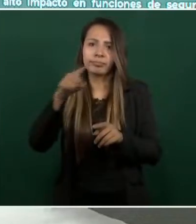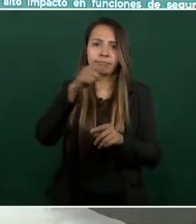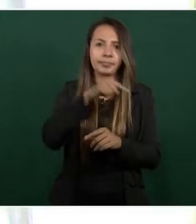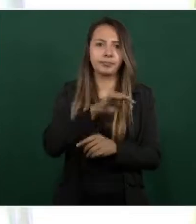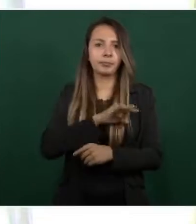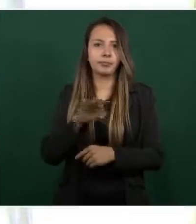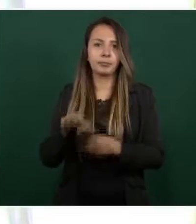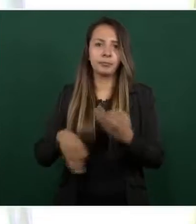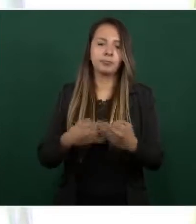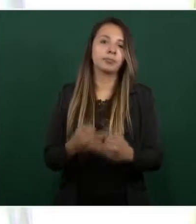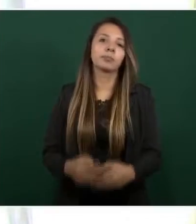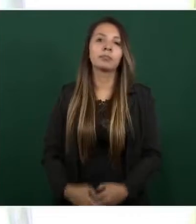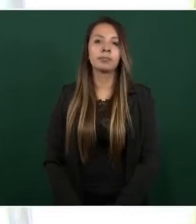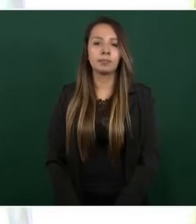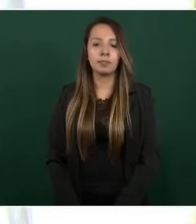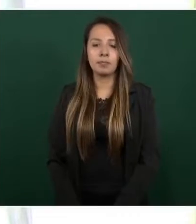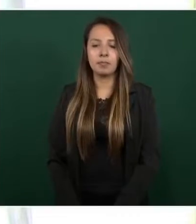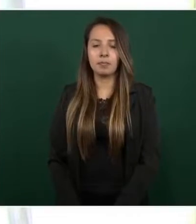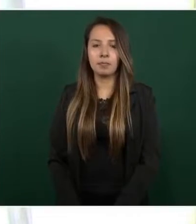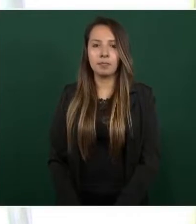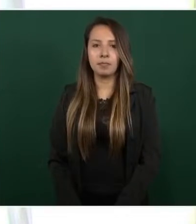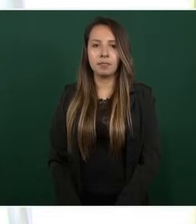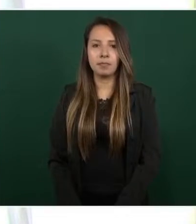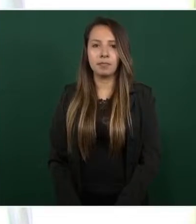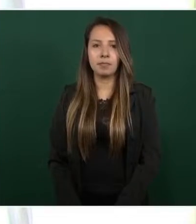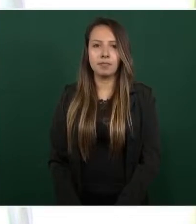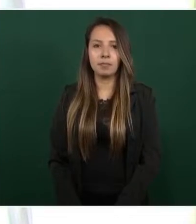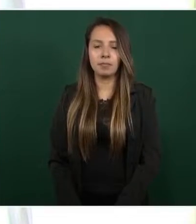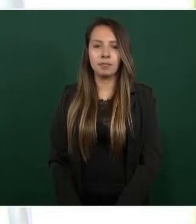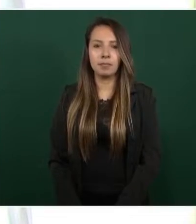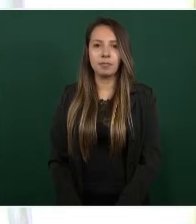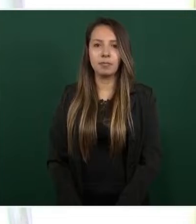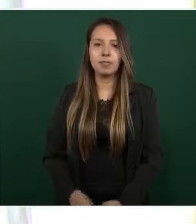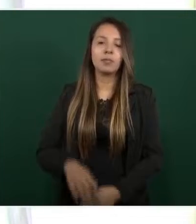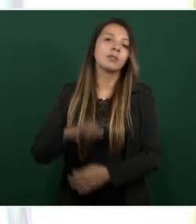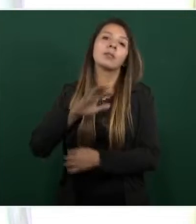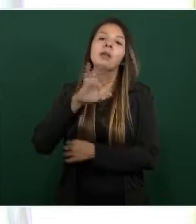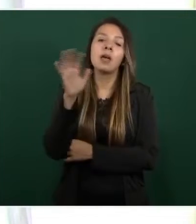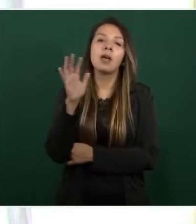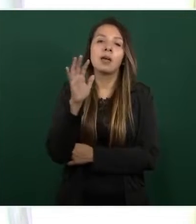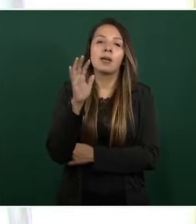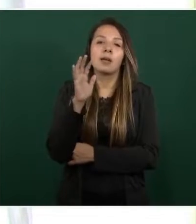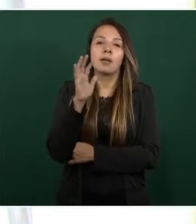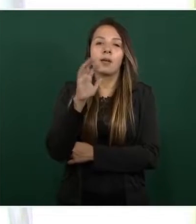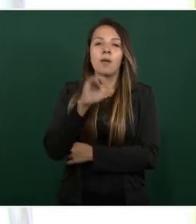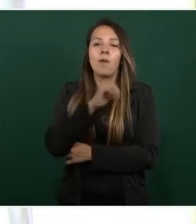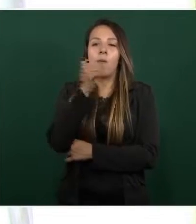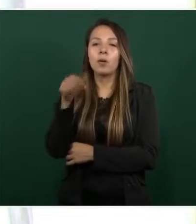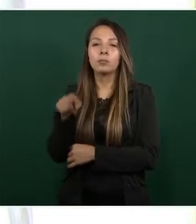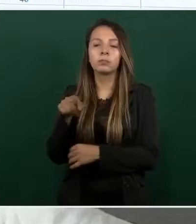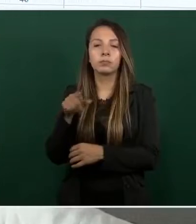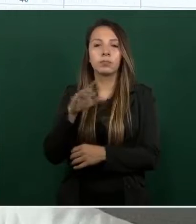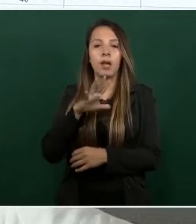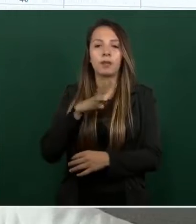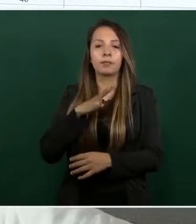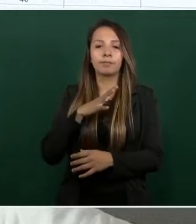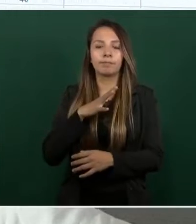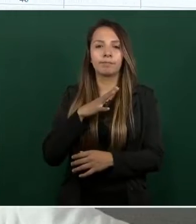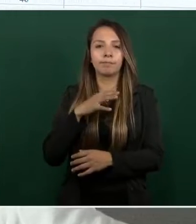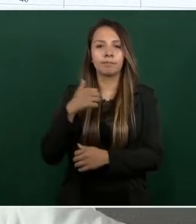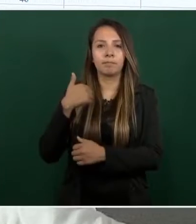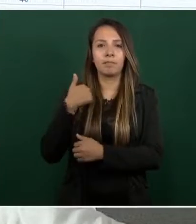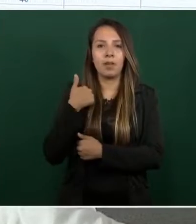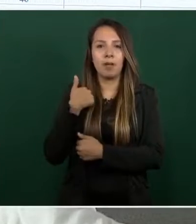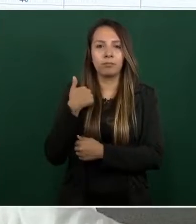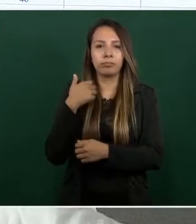Adelante. En lo que se refiere a construcción de cuarteles y efecto de cumplir con la meta que tenemos asignada